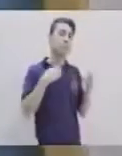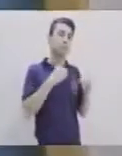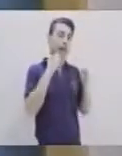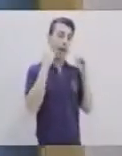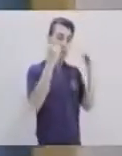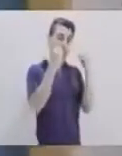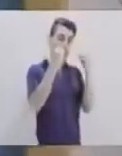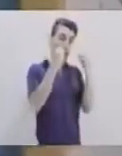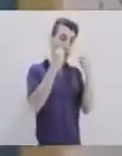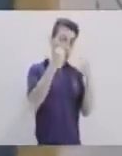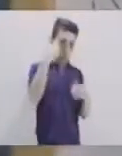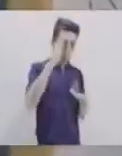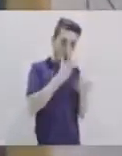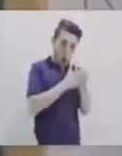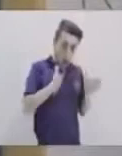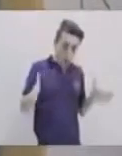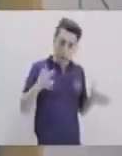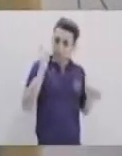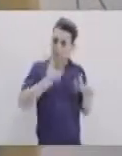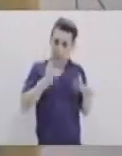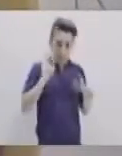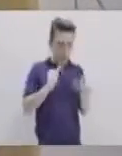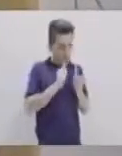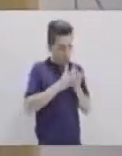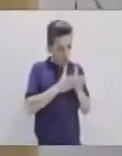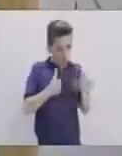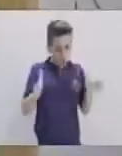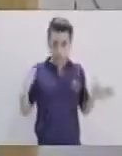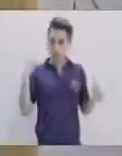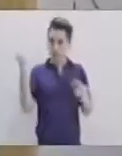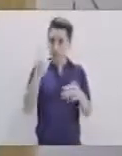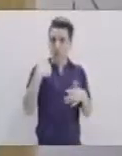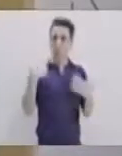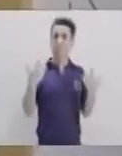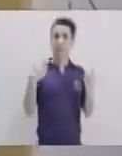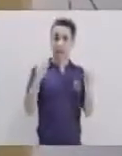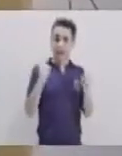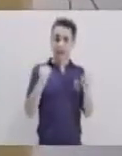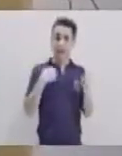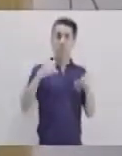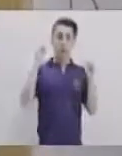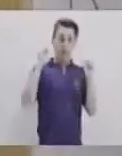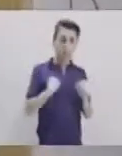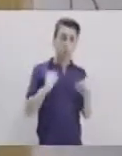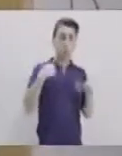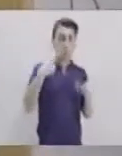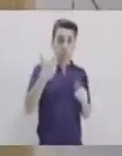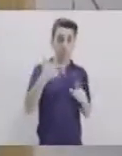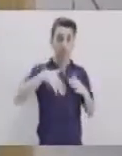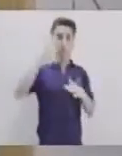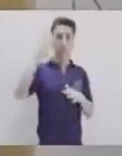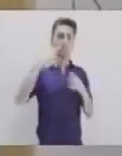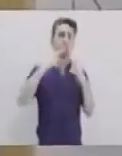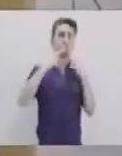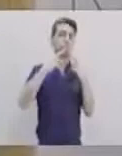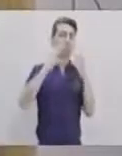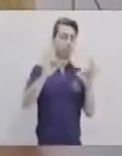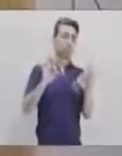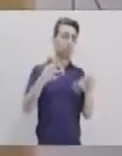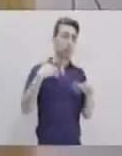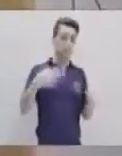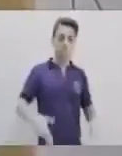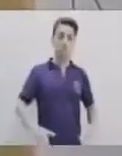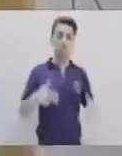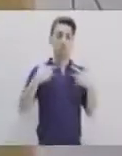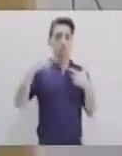ser ordenados, entonces procuremos siempre ser ordenados en todo lo que hacemos porque da muchos mejores resultados. Incluso en